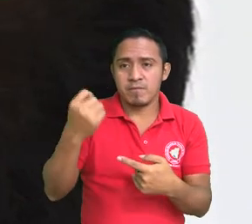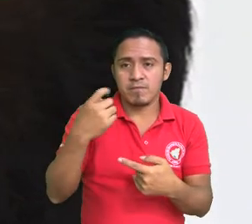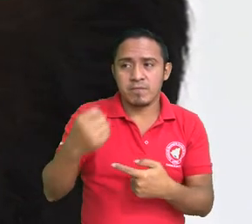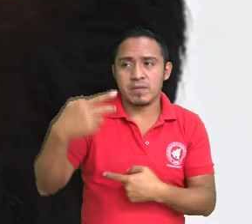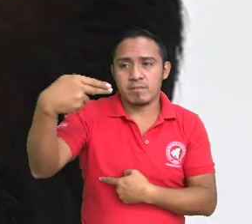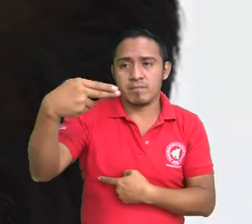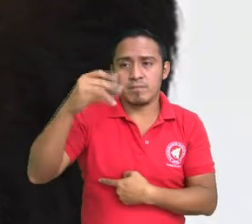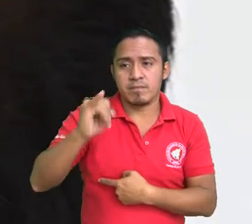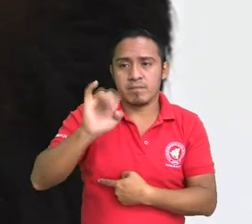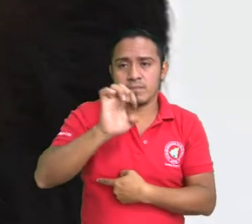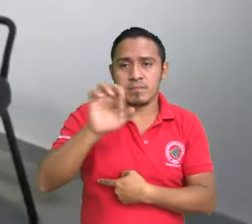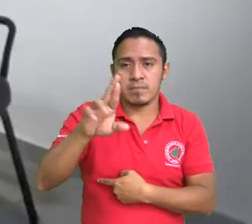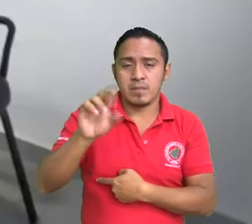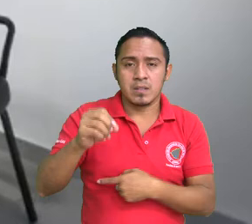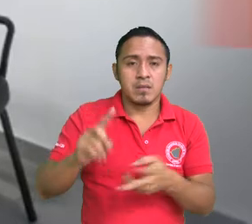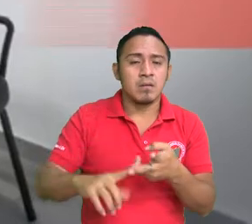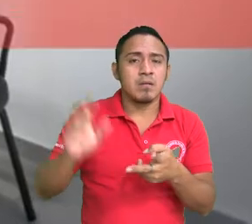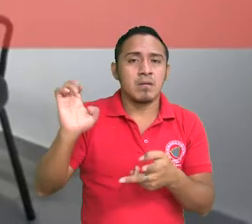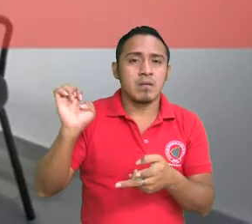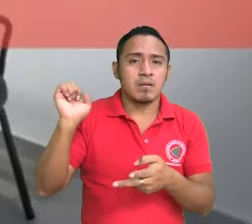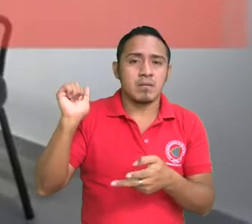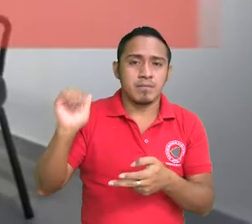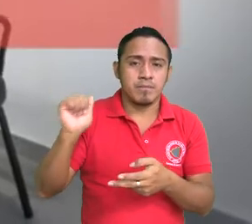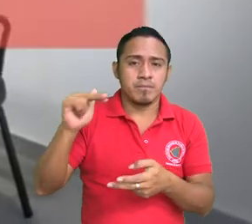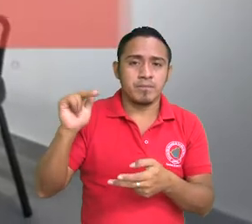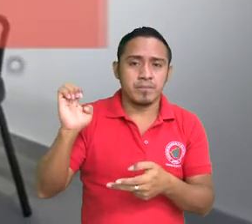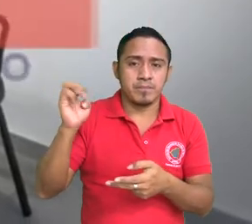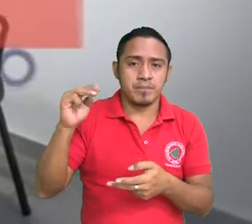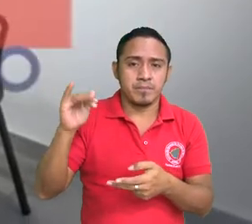tuvo anemia, todo eso influye.